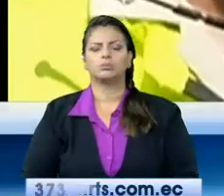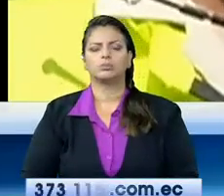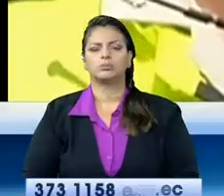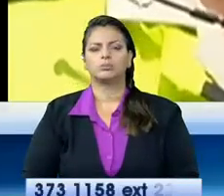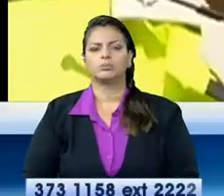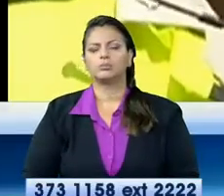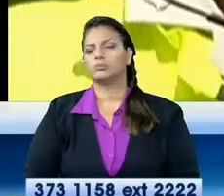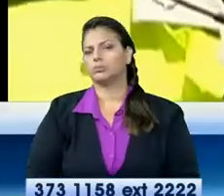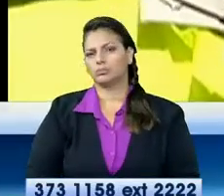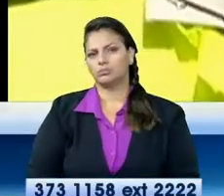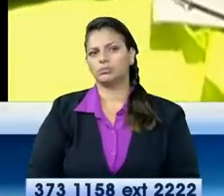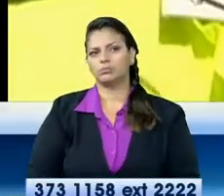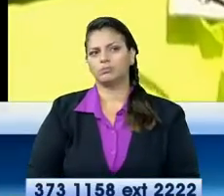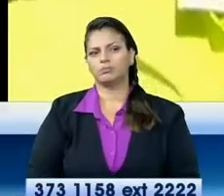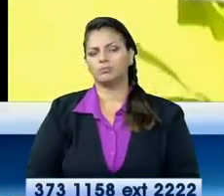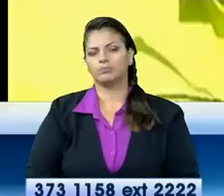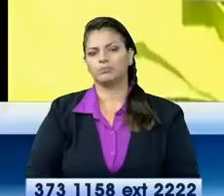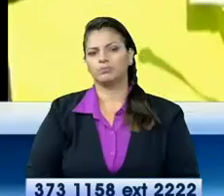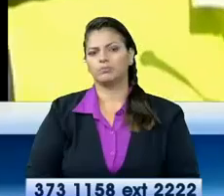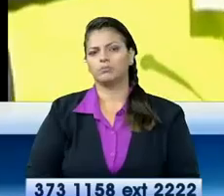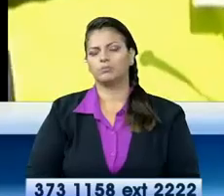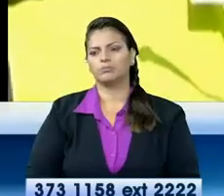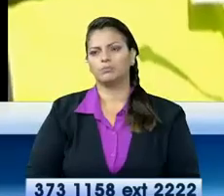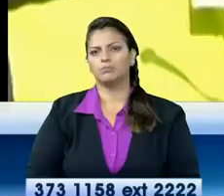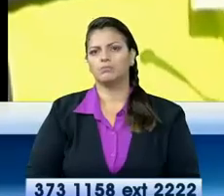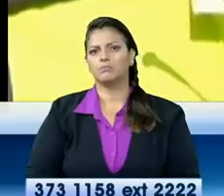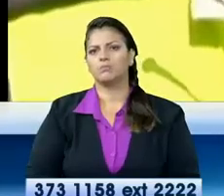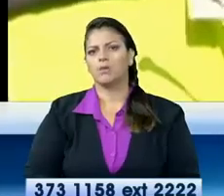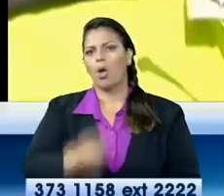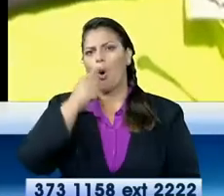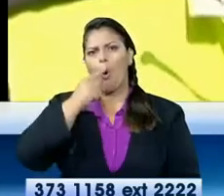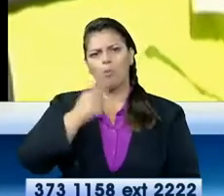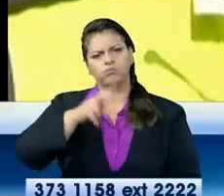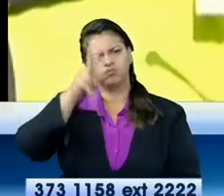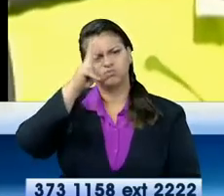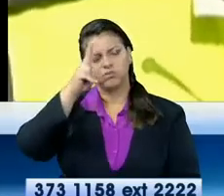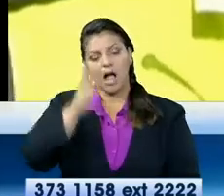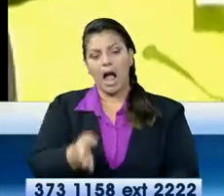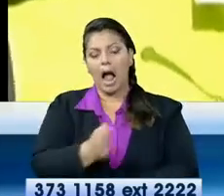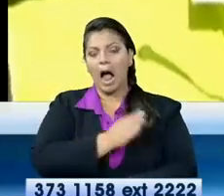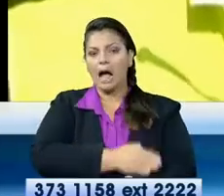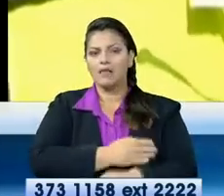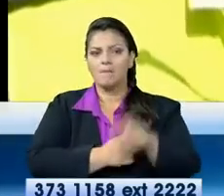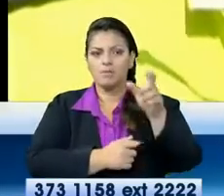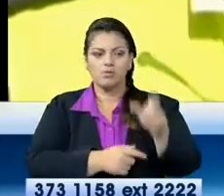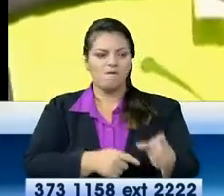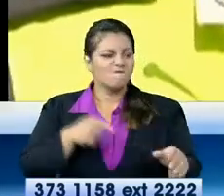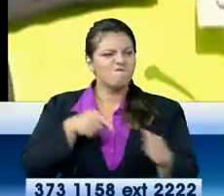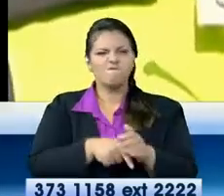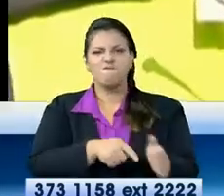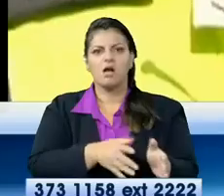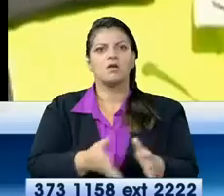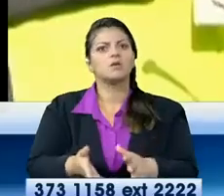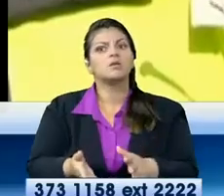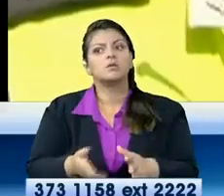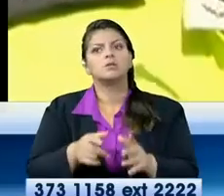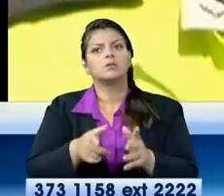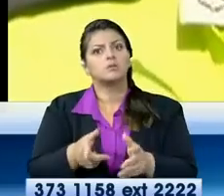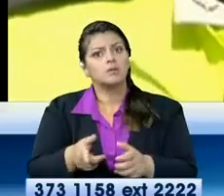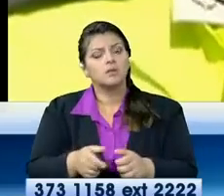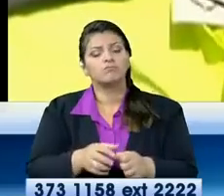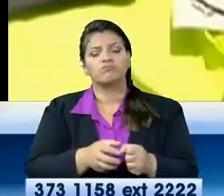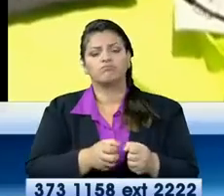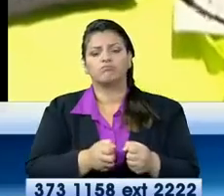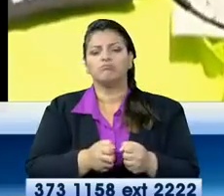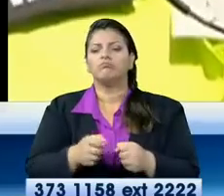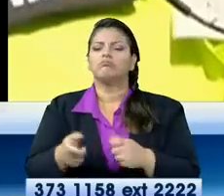ha estado cometiendo un delito de intento de asesinato. Es así que se logró coordinar conjuntamente, obtener la información que posiblemente se trate del